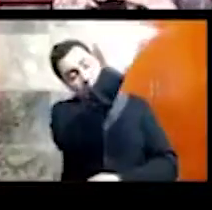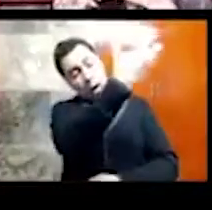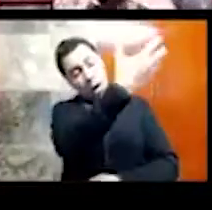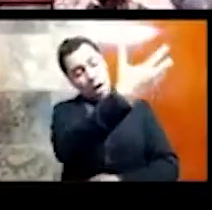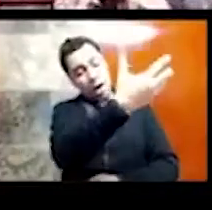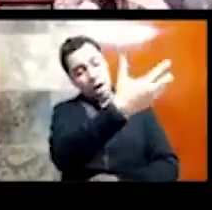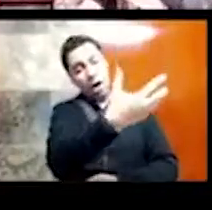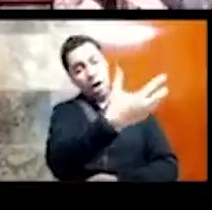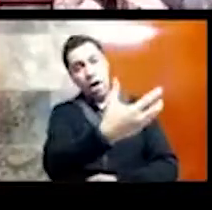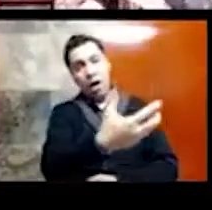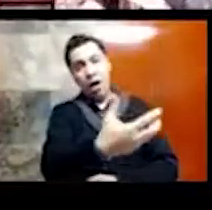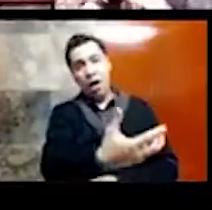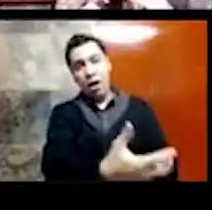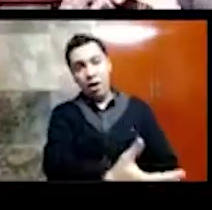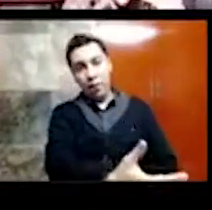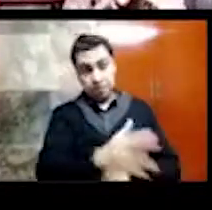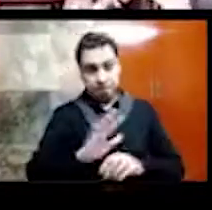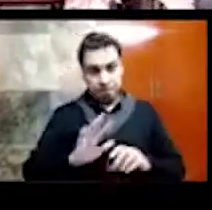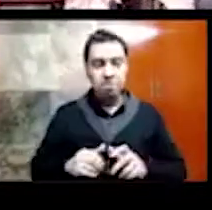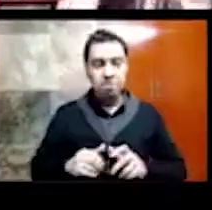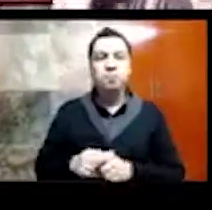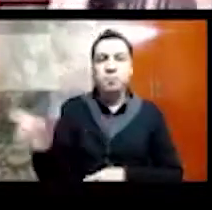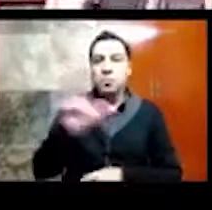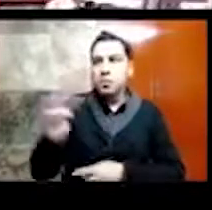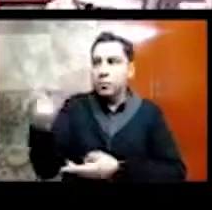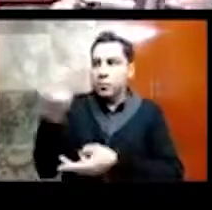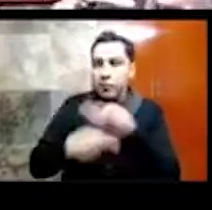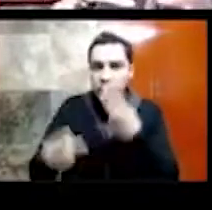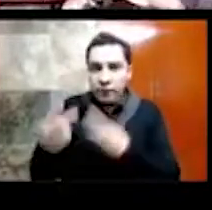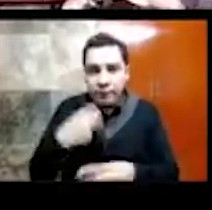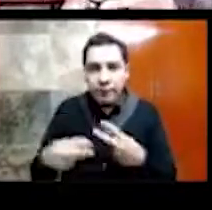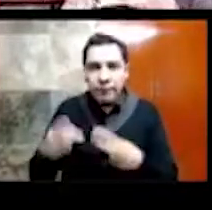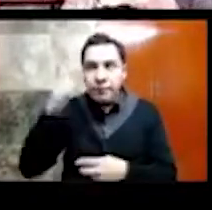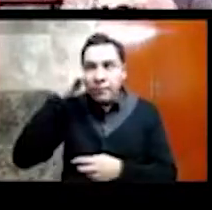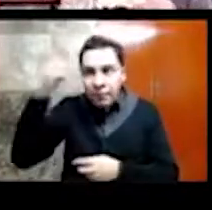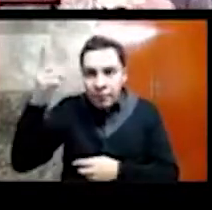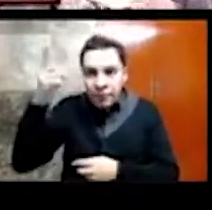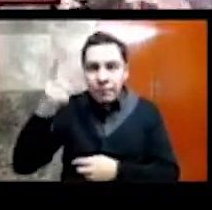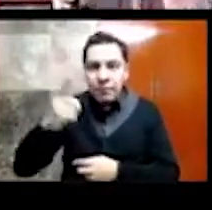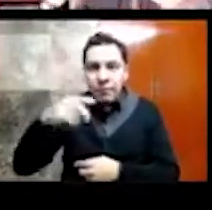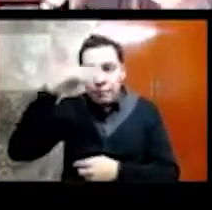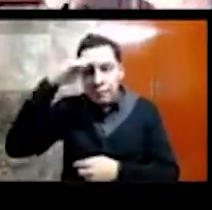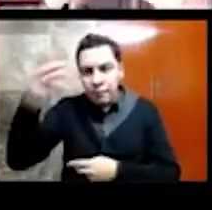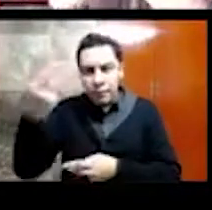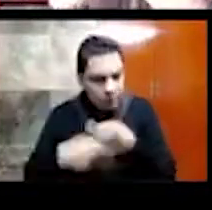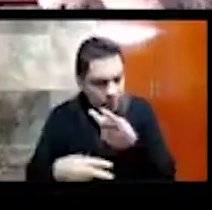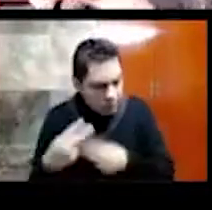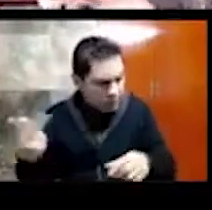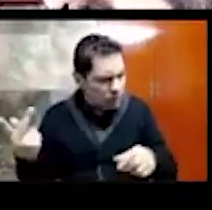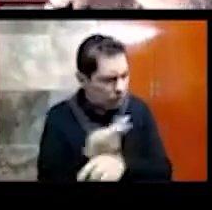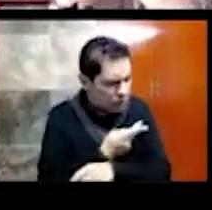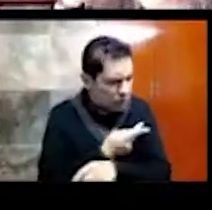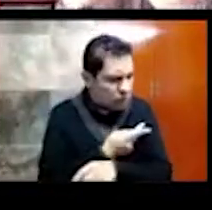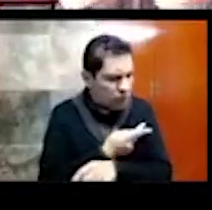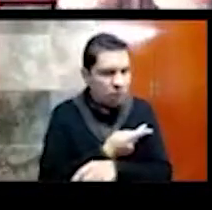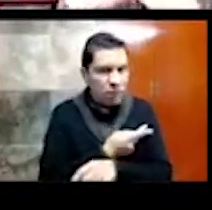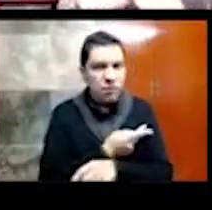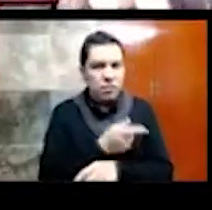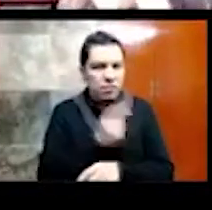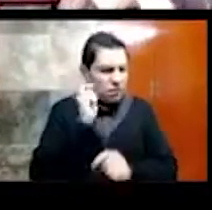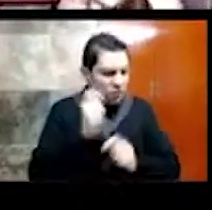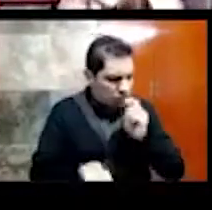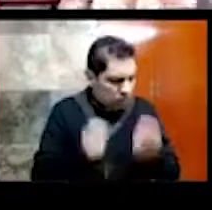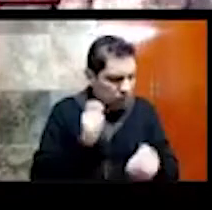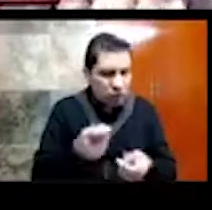Cuando regresan los señores, se aparece Huitzilopochtli y les dice, no serán más ignominiosos